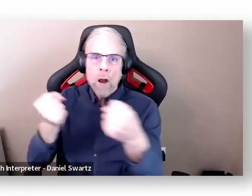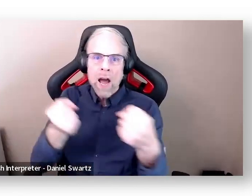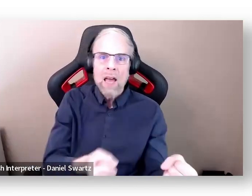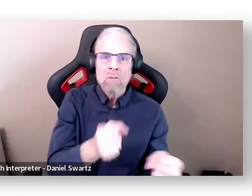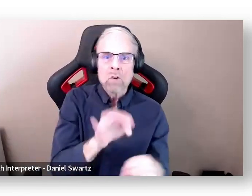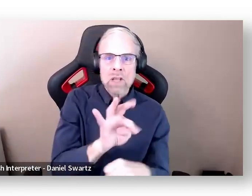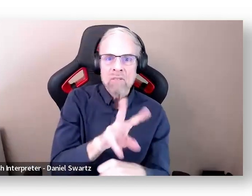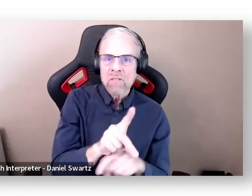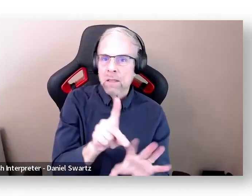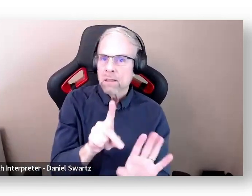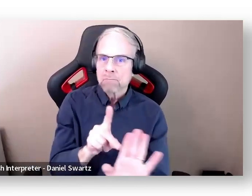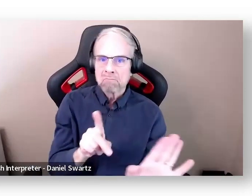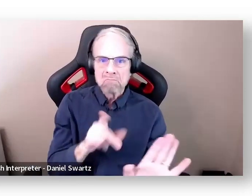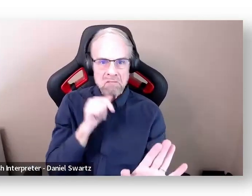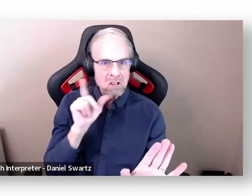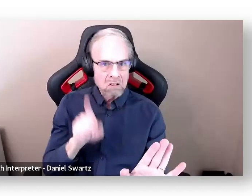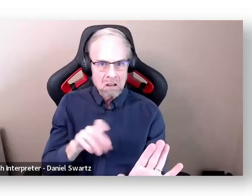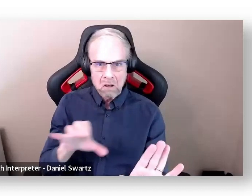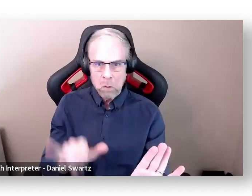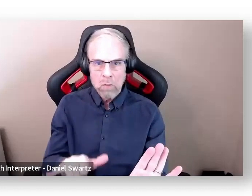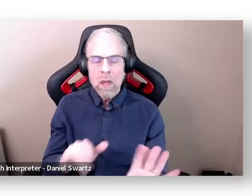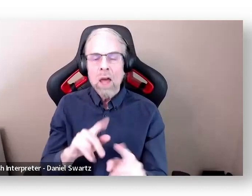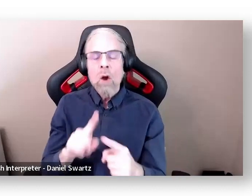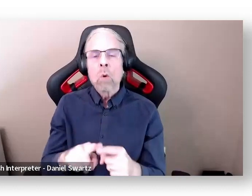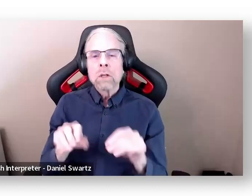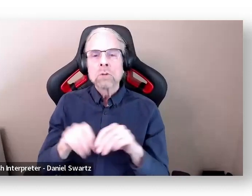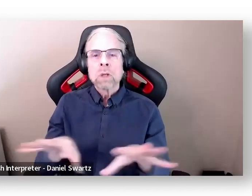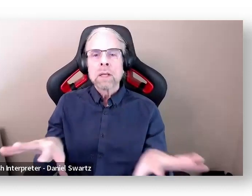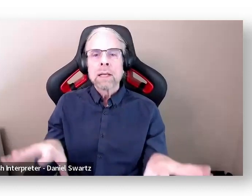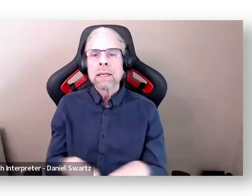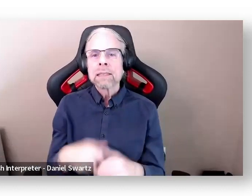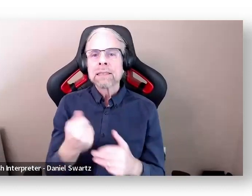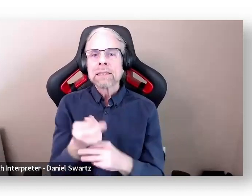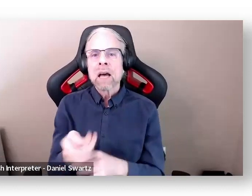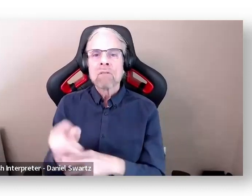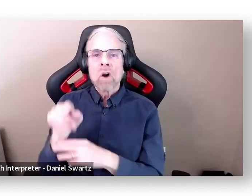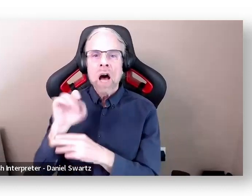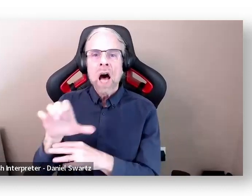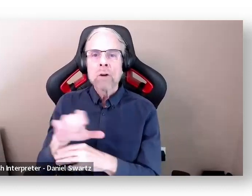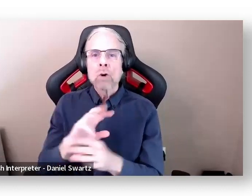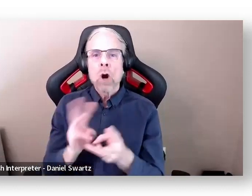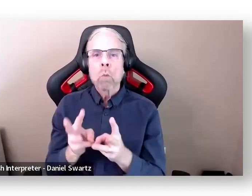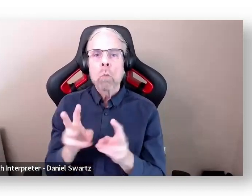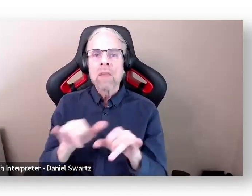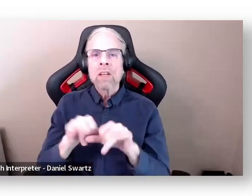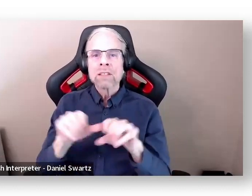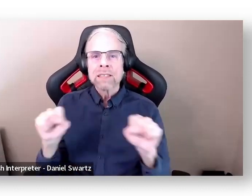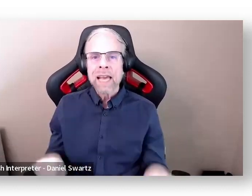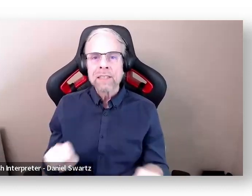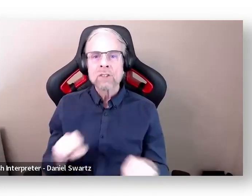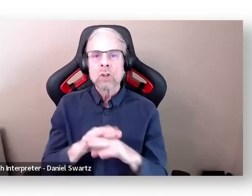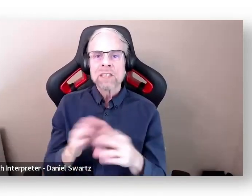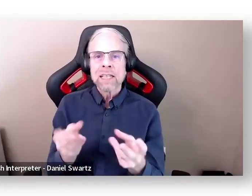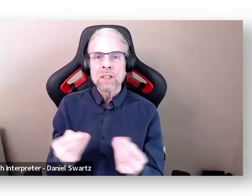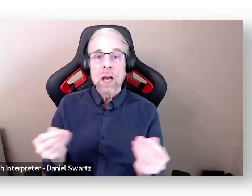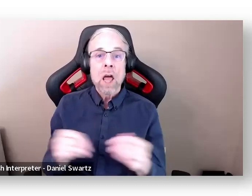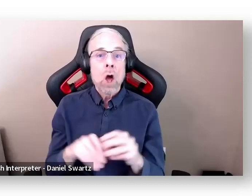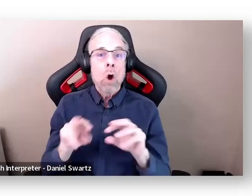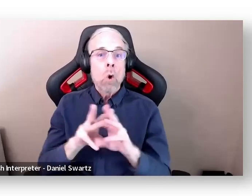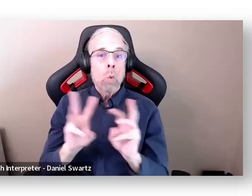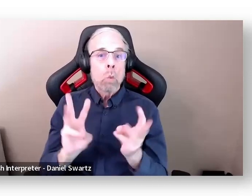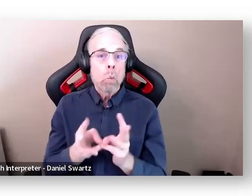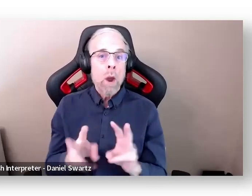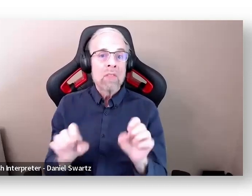hacer que alguien salga al campo de una de esas ubicaciones. Estamos desplegando varios centros de estaciones meteorológicas en todas